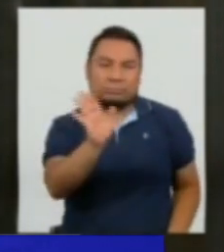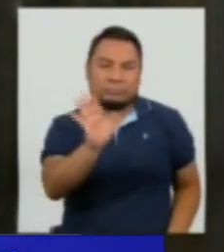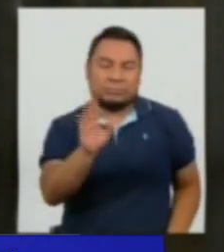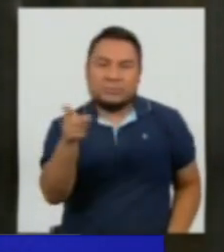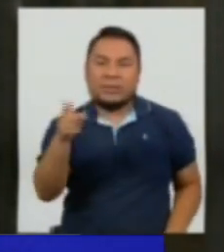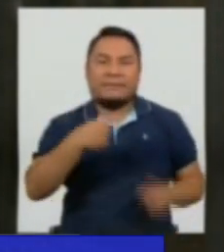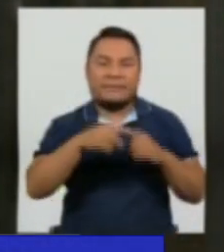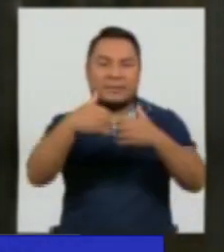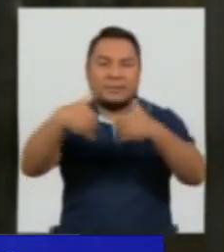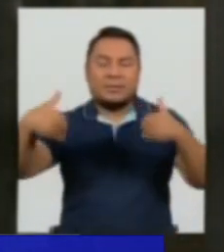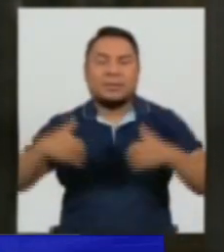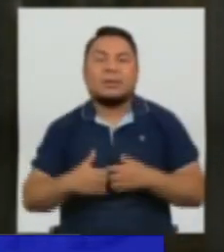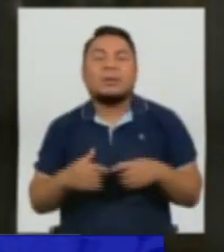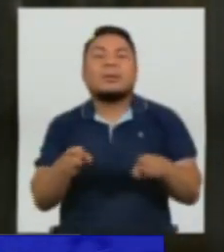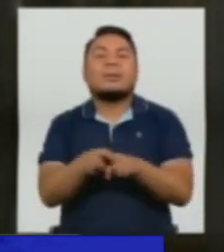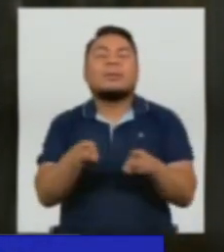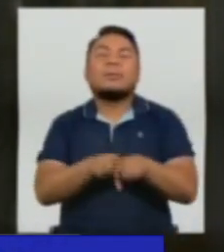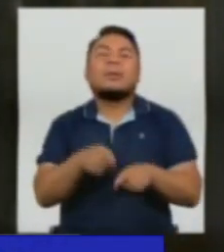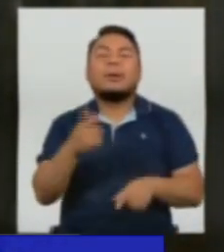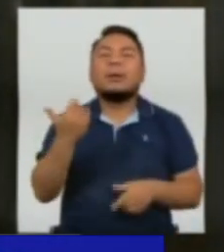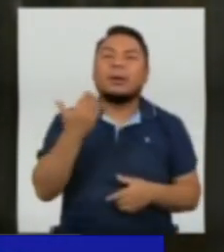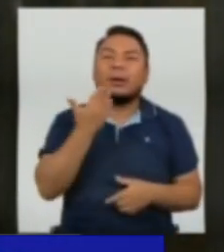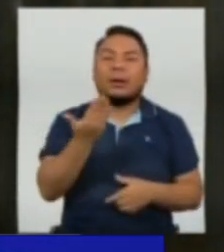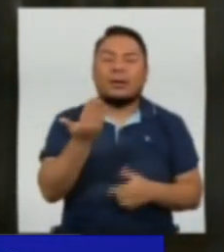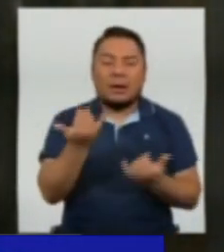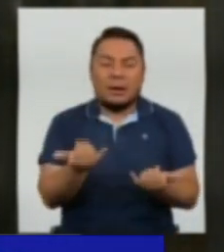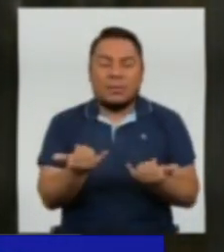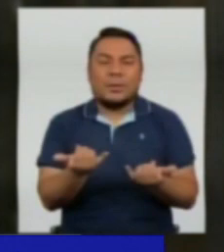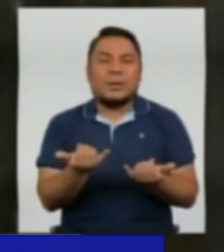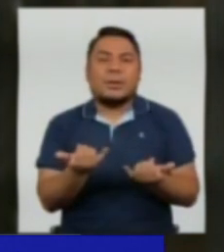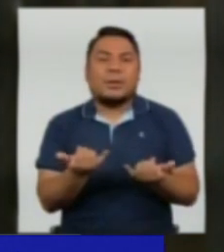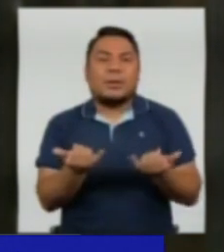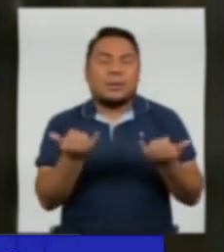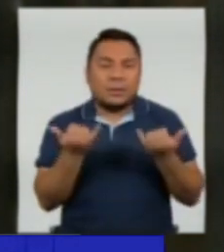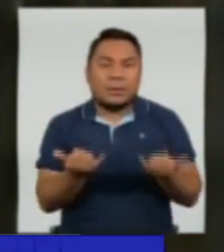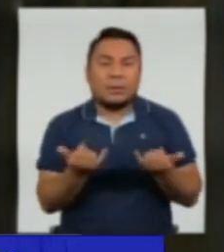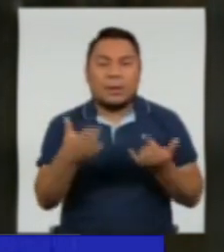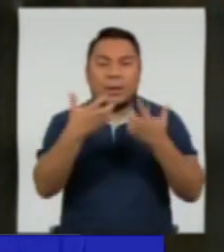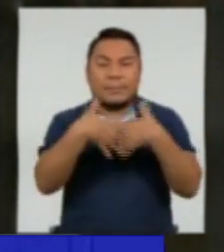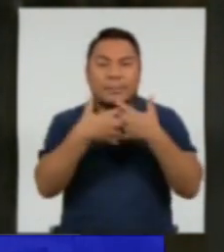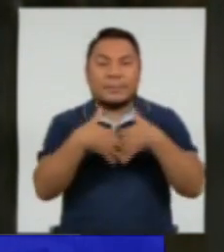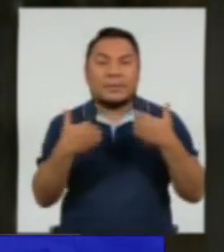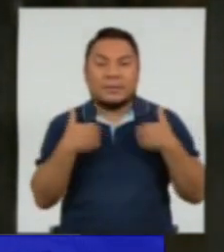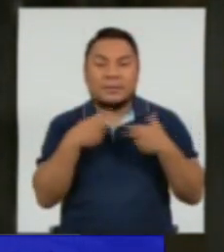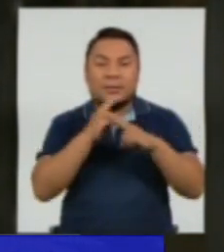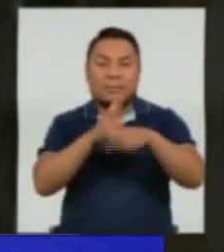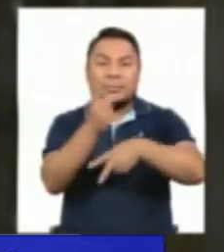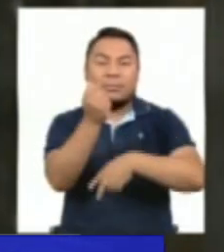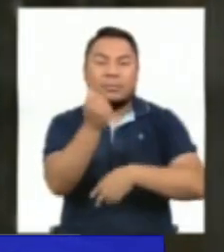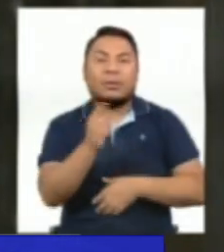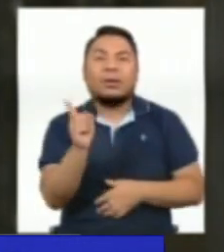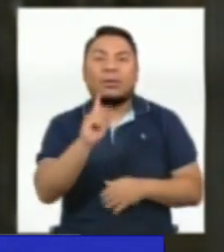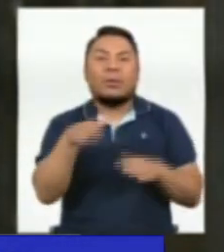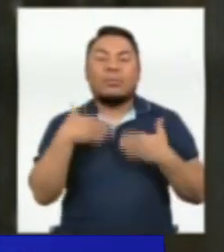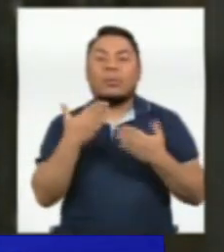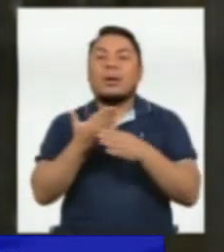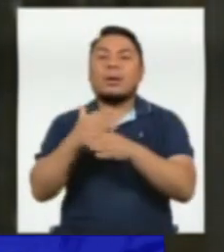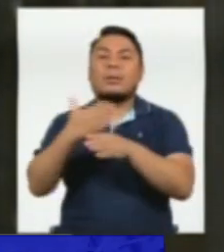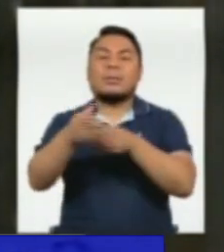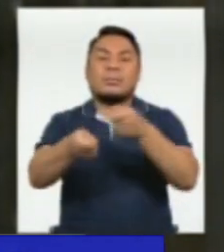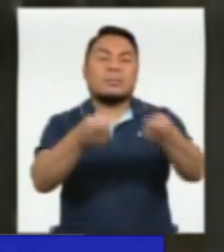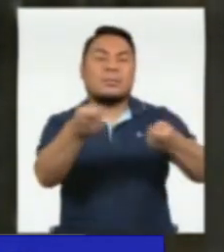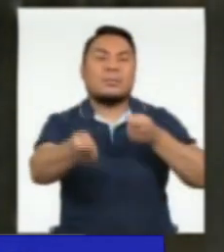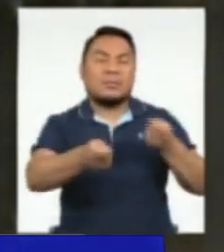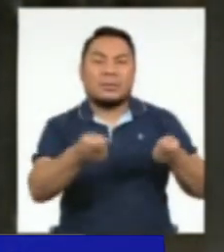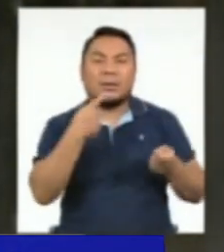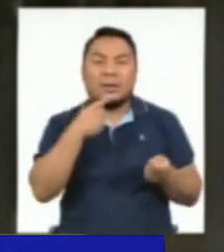momento que la empresa tiene este crédito no podrá distribuir dividendos ni repartir utilidades mientras que